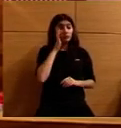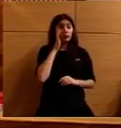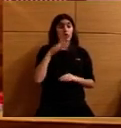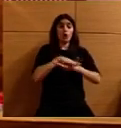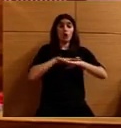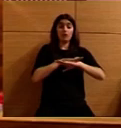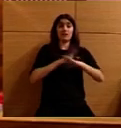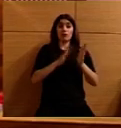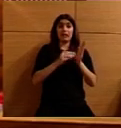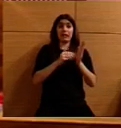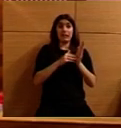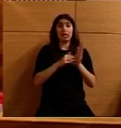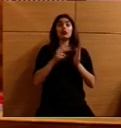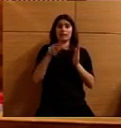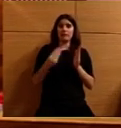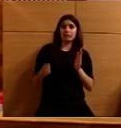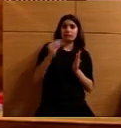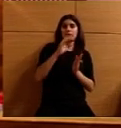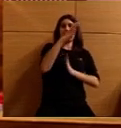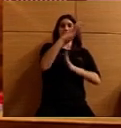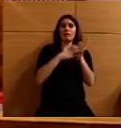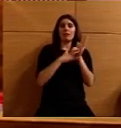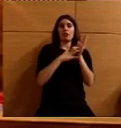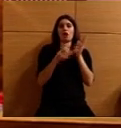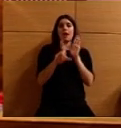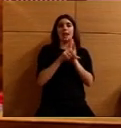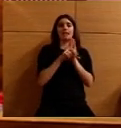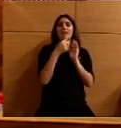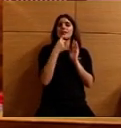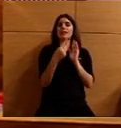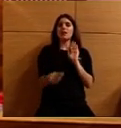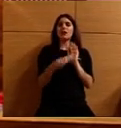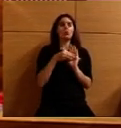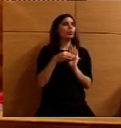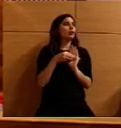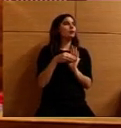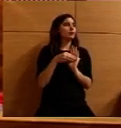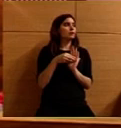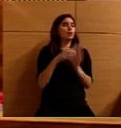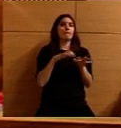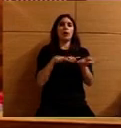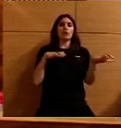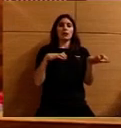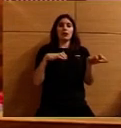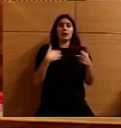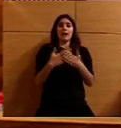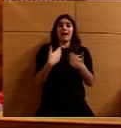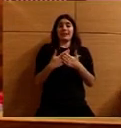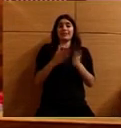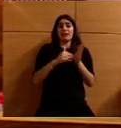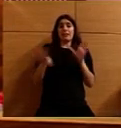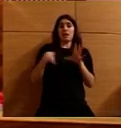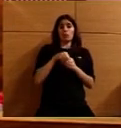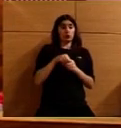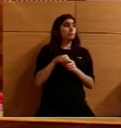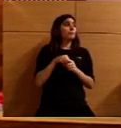Gobierno valenciano lleva también a cabo una modificación de esta ley que se incluye mayoritariamente en la Renta Valenciana de